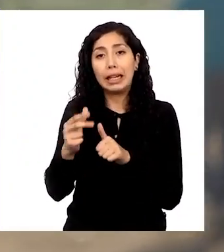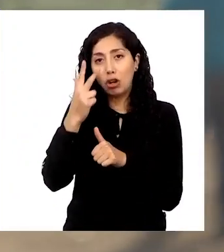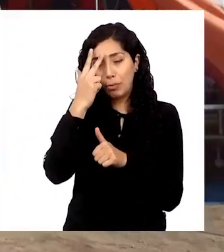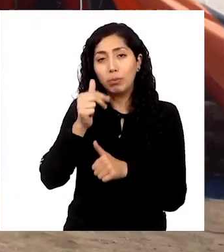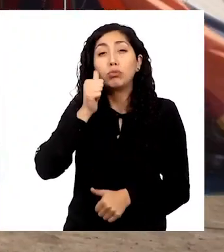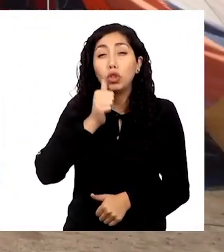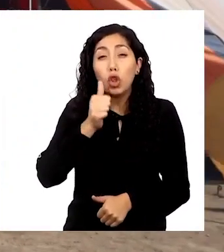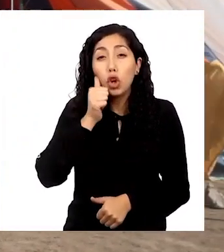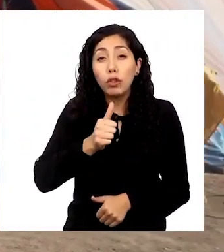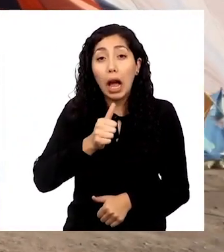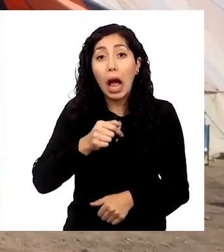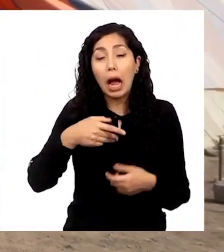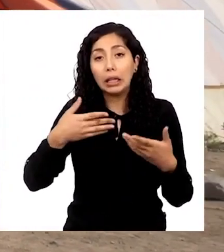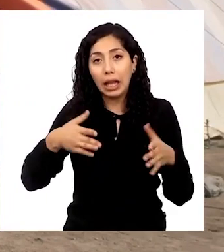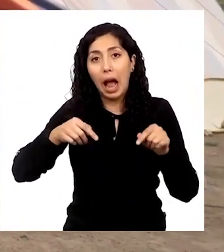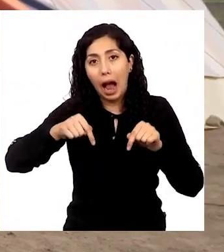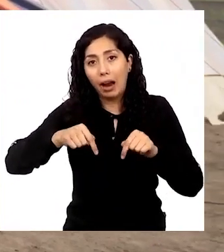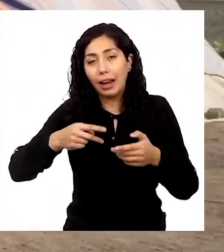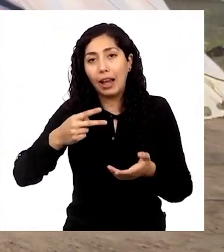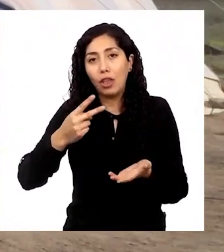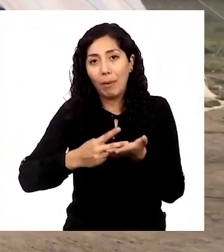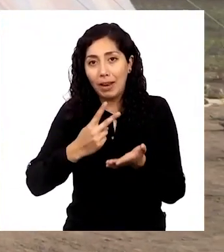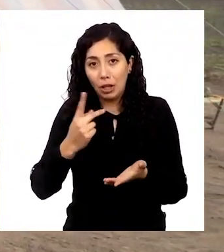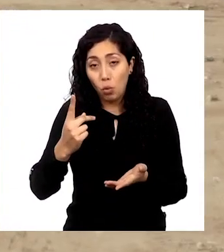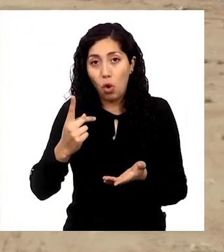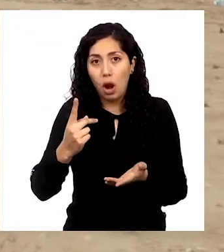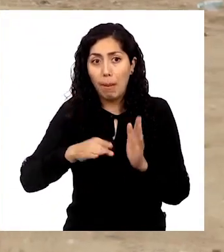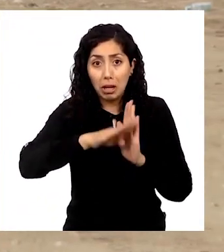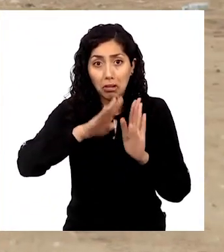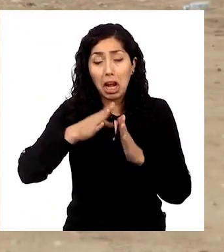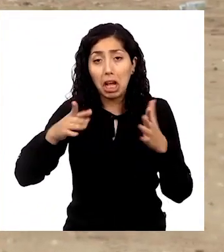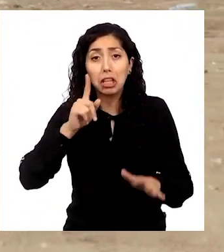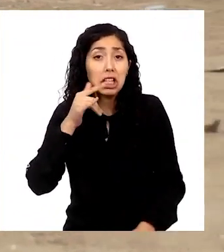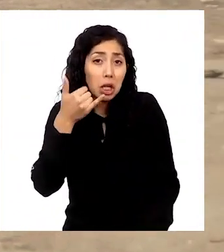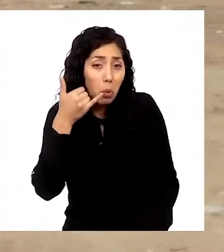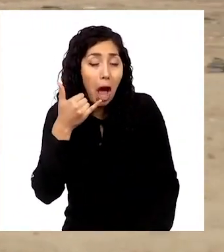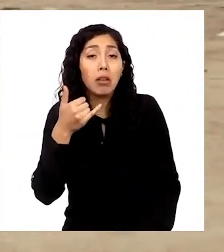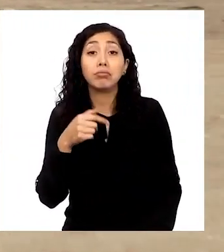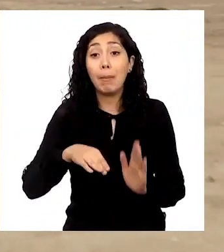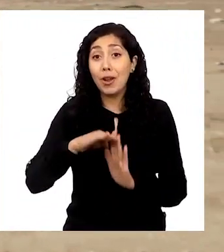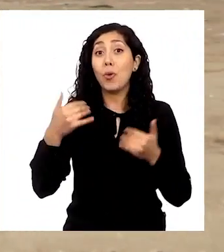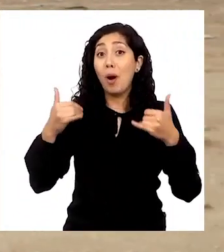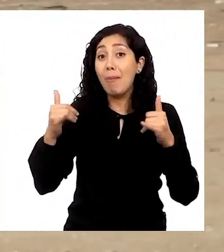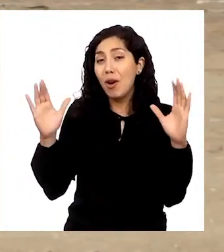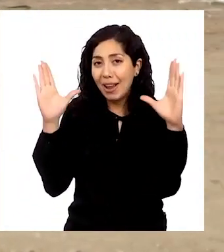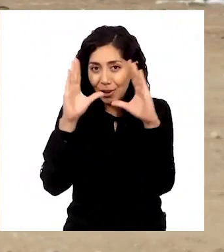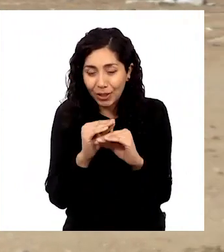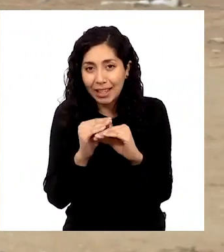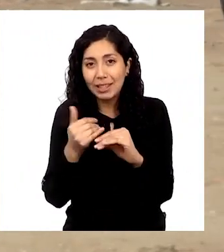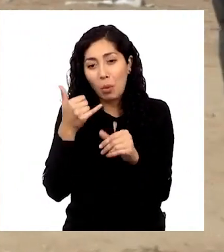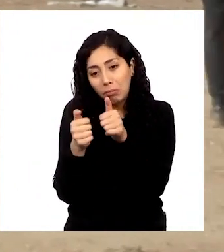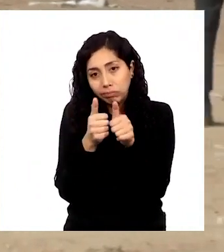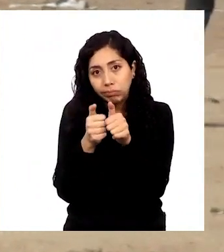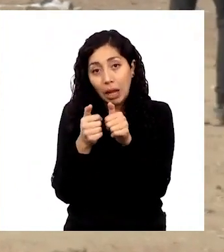de Coquimbo. Todos los días, uno ya que estamos en 2021, la mayoría ya tiene celular, la mayoría juega más en la noche, más que